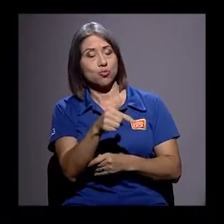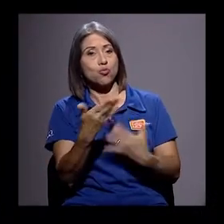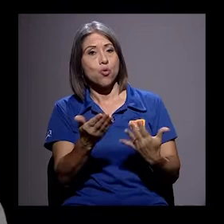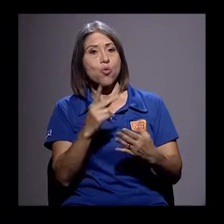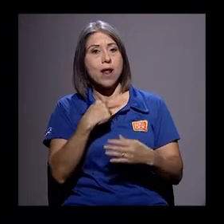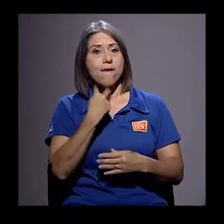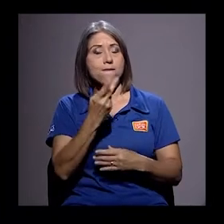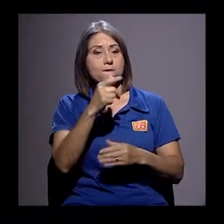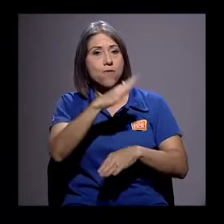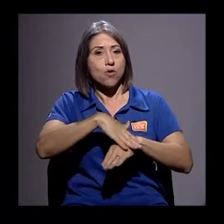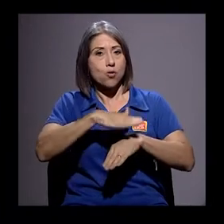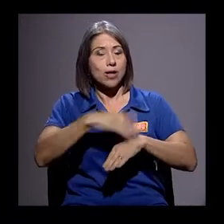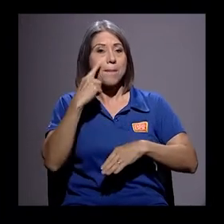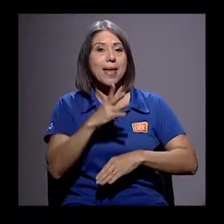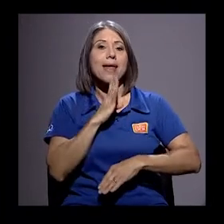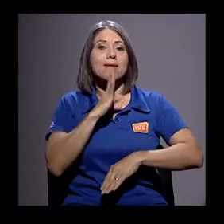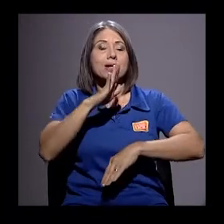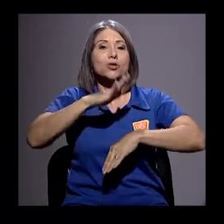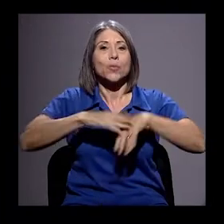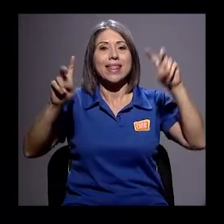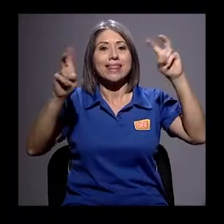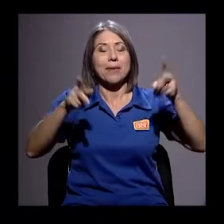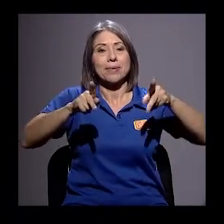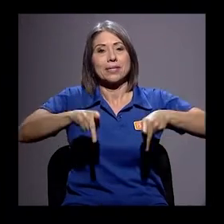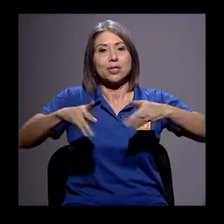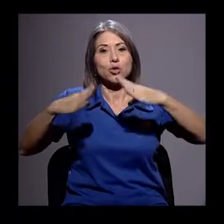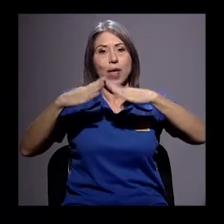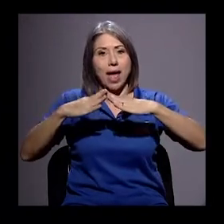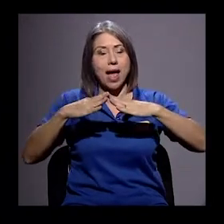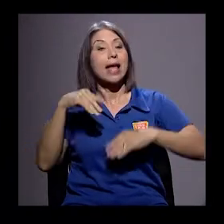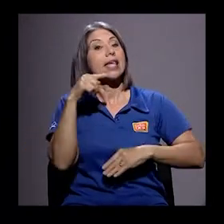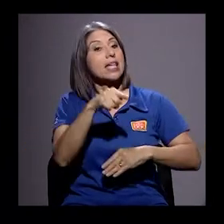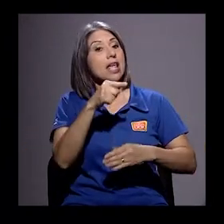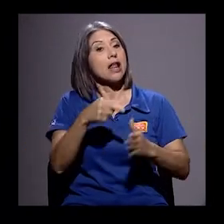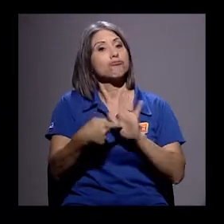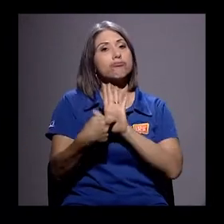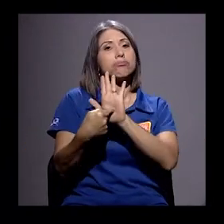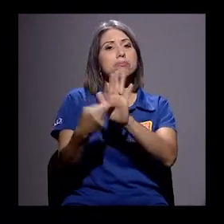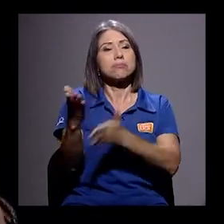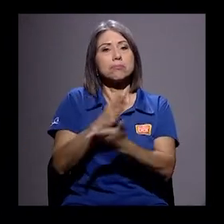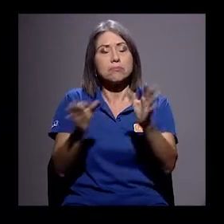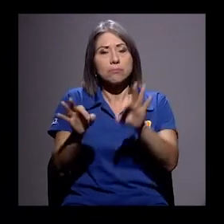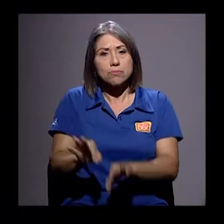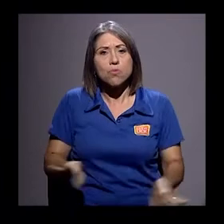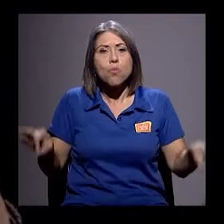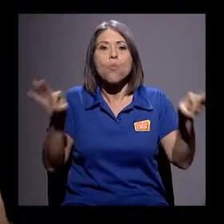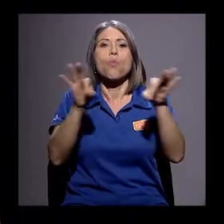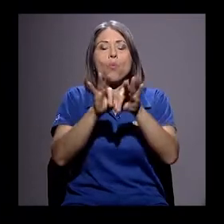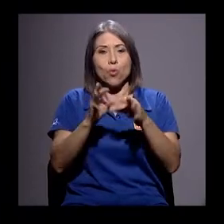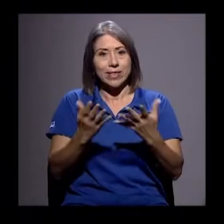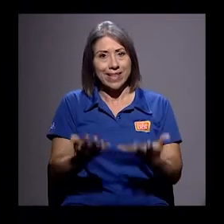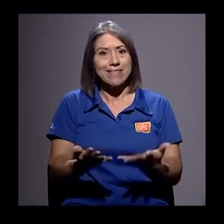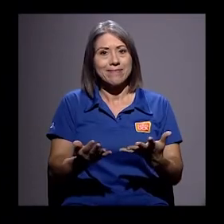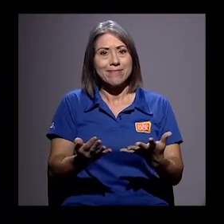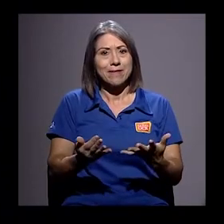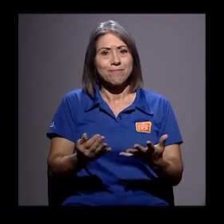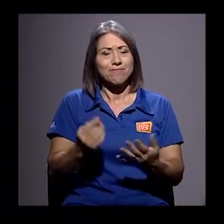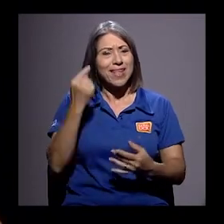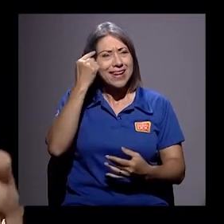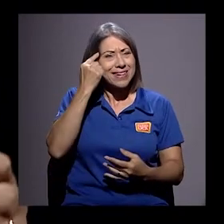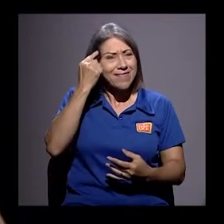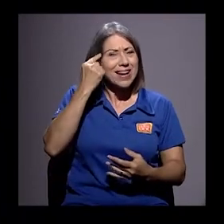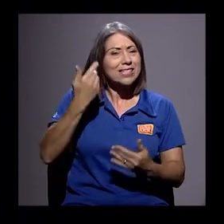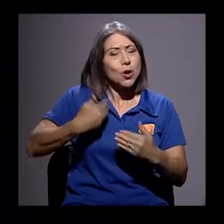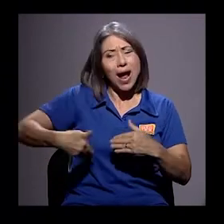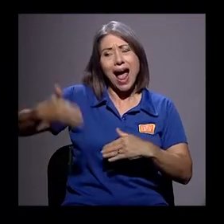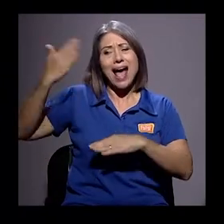para hablar temas ciudadanos y sobre todo creo que pone de manifiesto algo muy importante aquella reflexión que traía